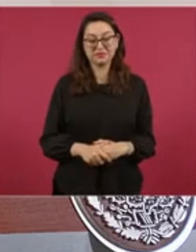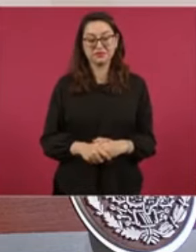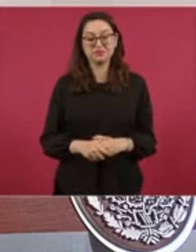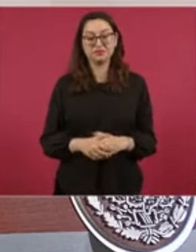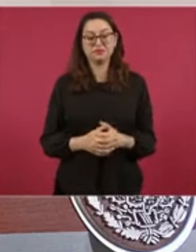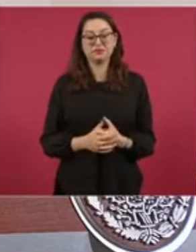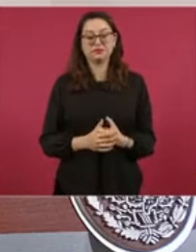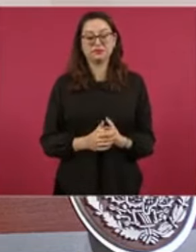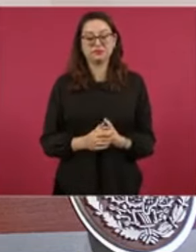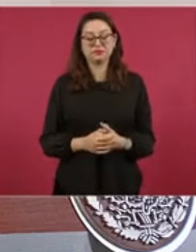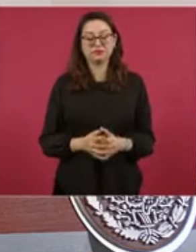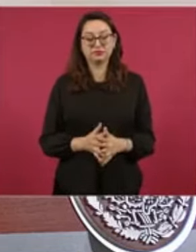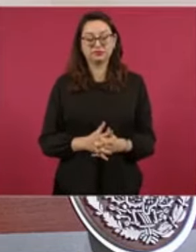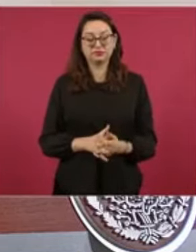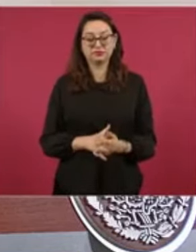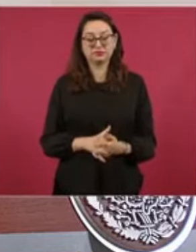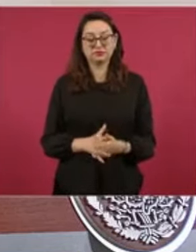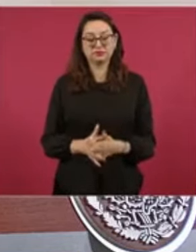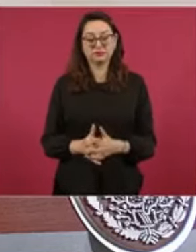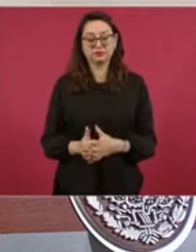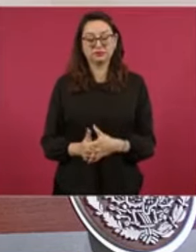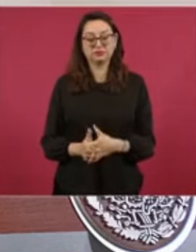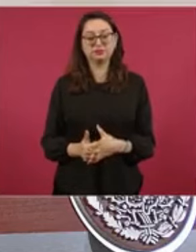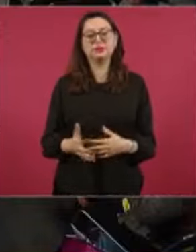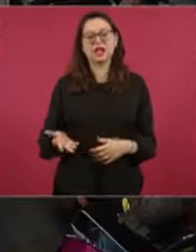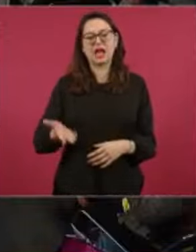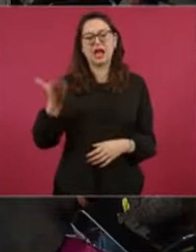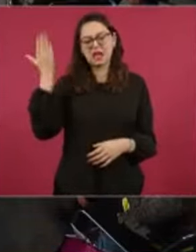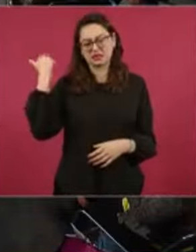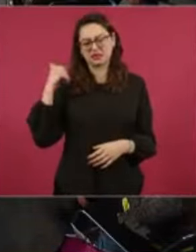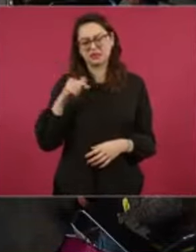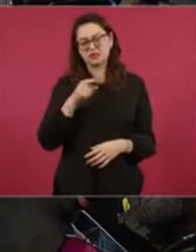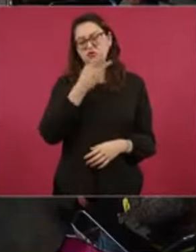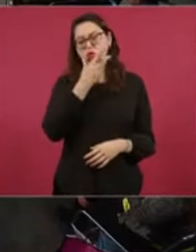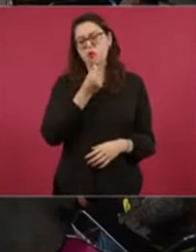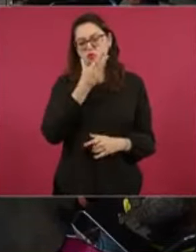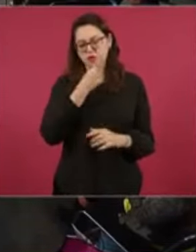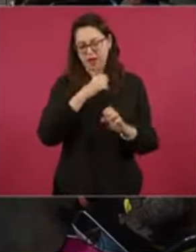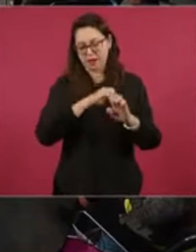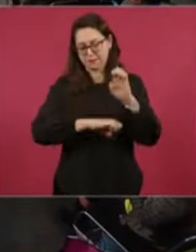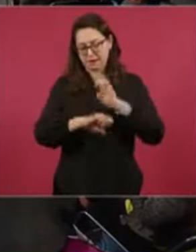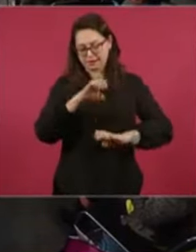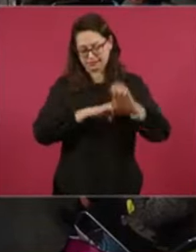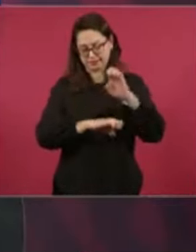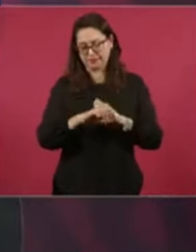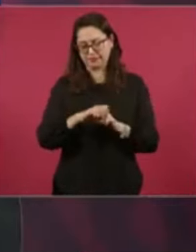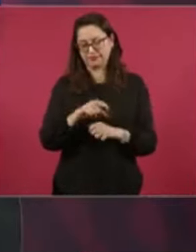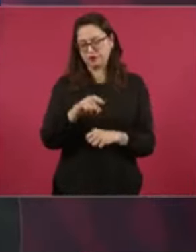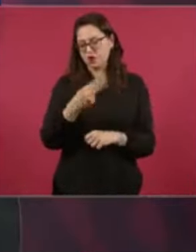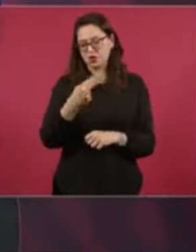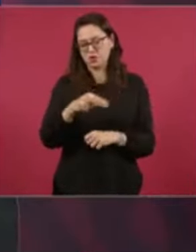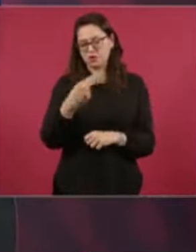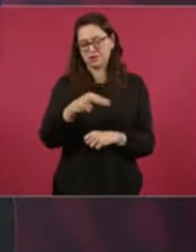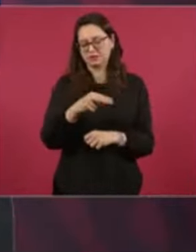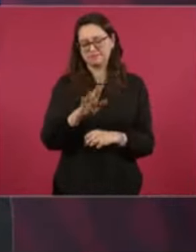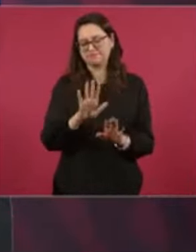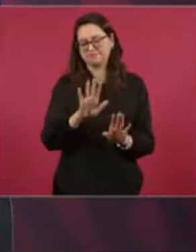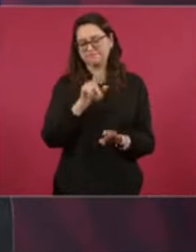me hizo una explicación un empresario, no quiero decir su nombre, pero es un empresario muy fuerte, muy fuerte, muy fuerte. Ya